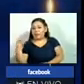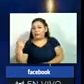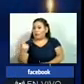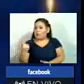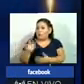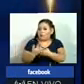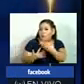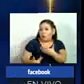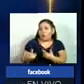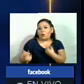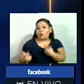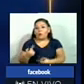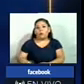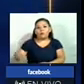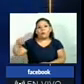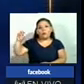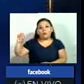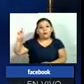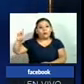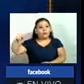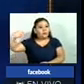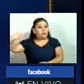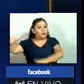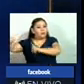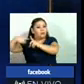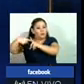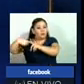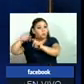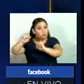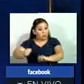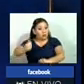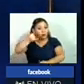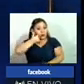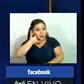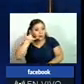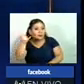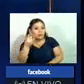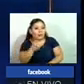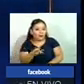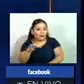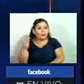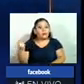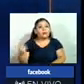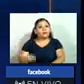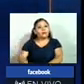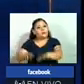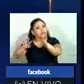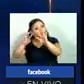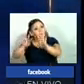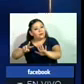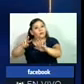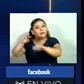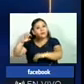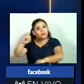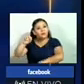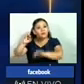donante del tipo ORH positivo. Para ponerse en contacto el número telefónico es el